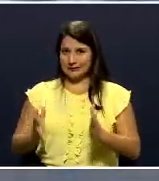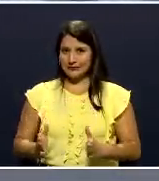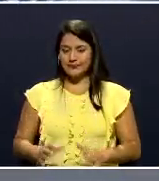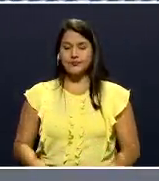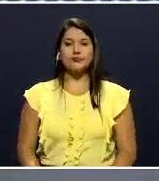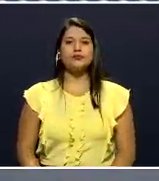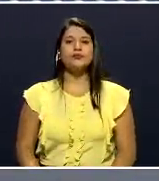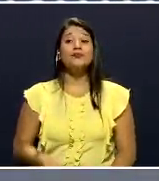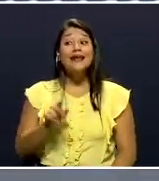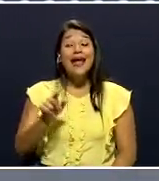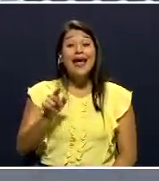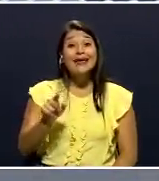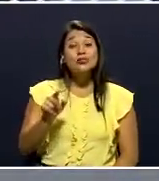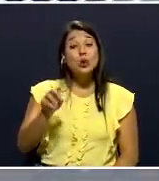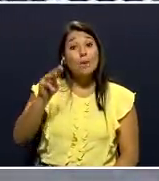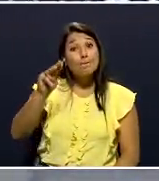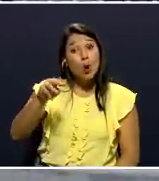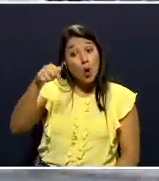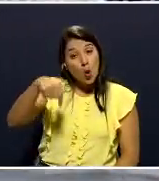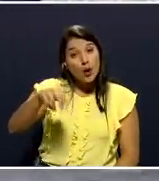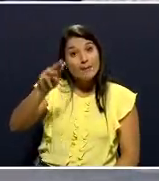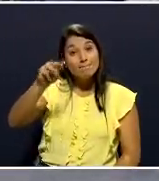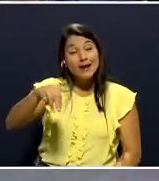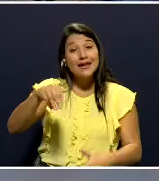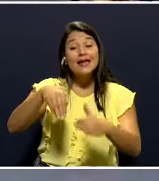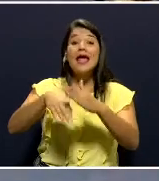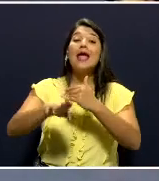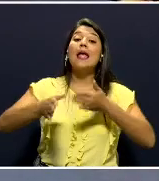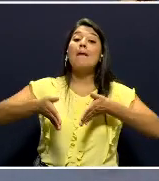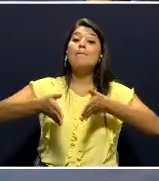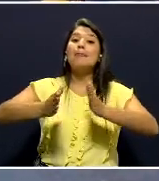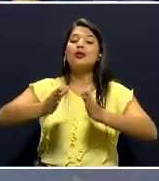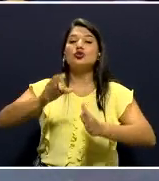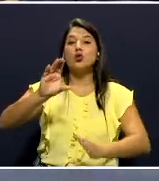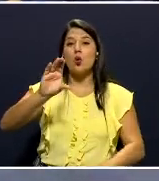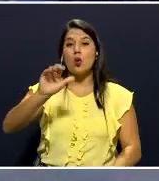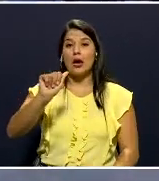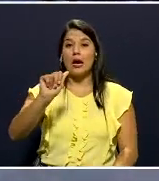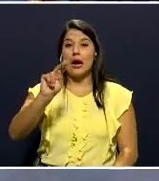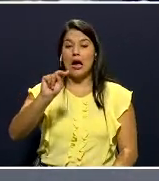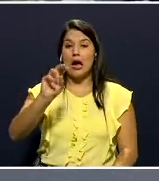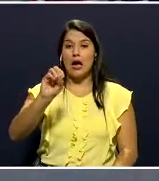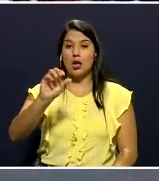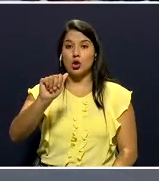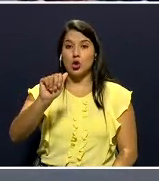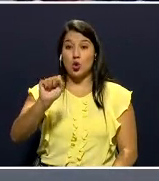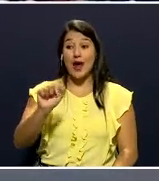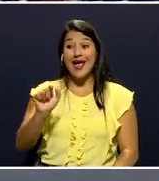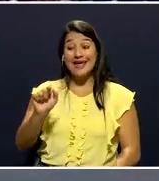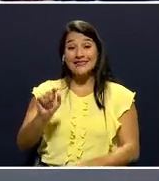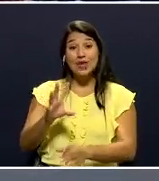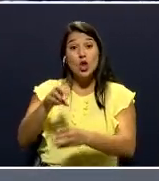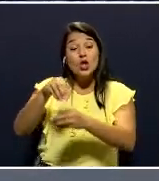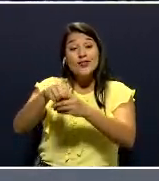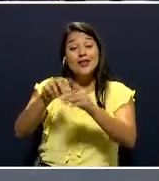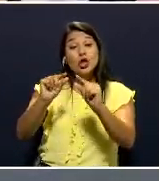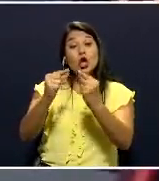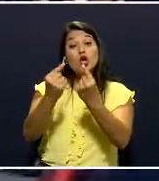Estas fueron imágenes captadas este martes en el puesto fronterizo de Paso Canoas. Ellos son parte de los 62